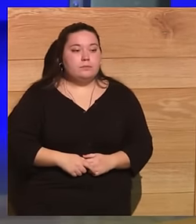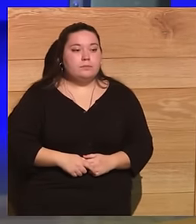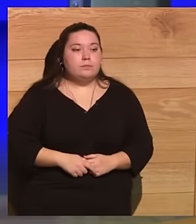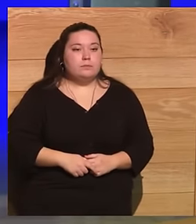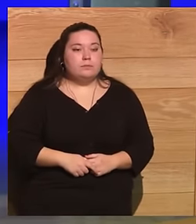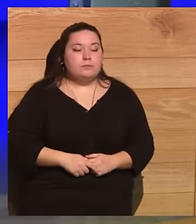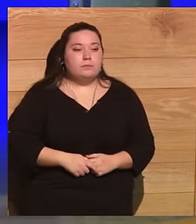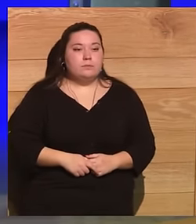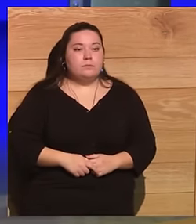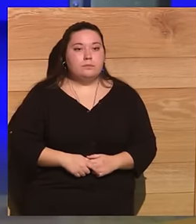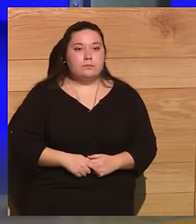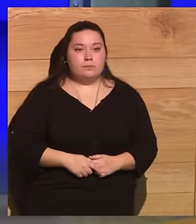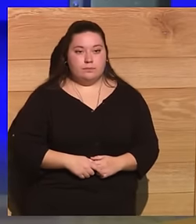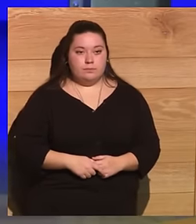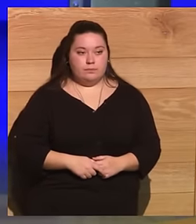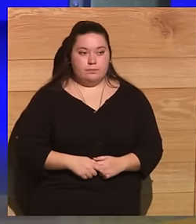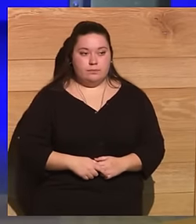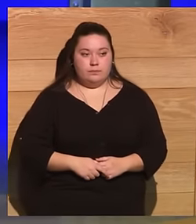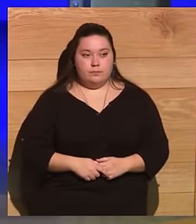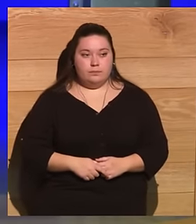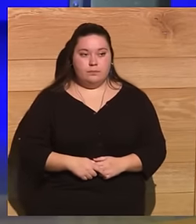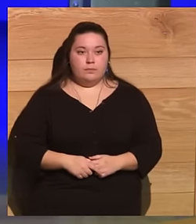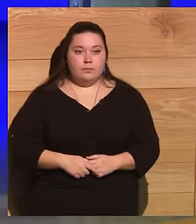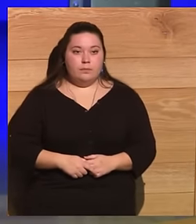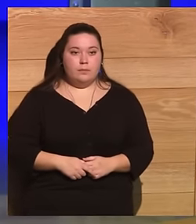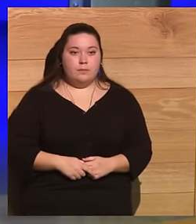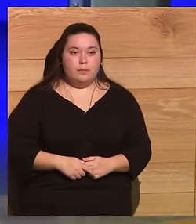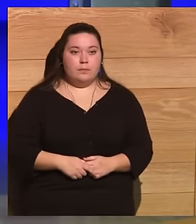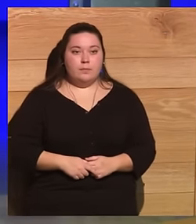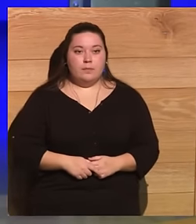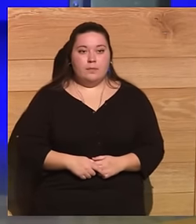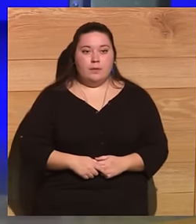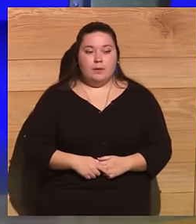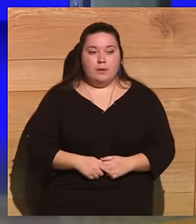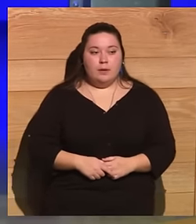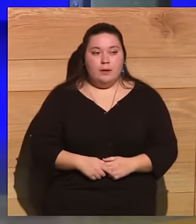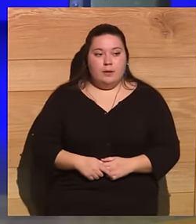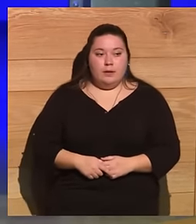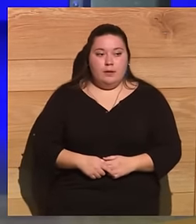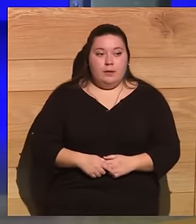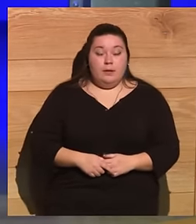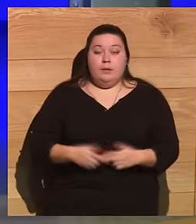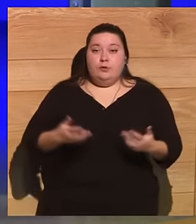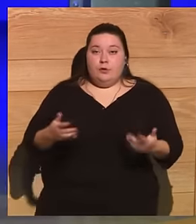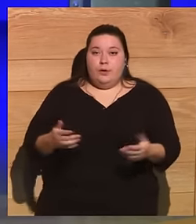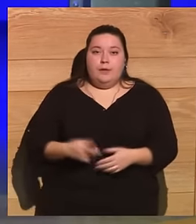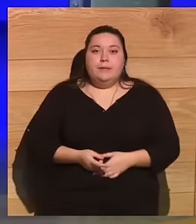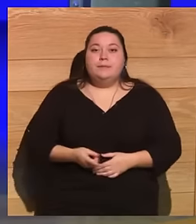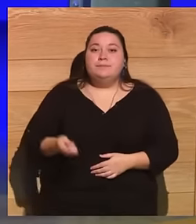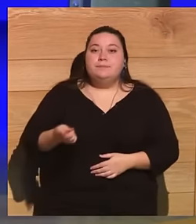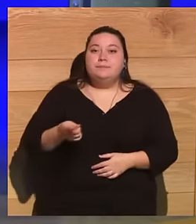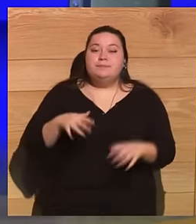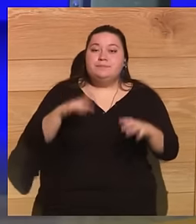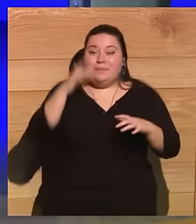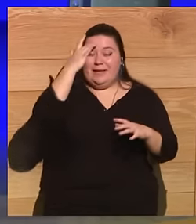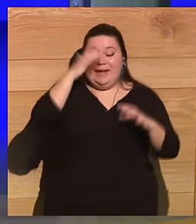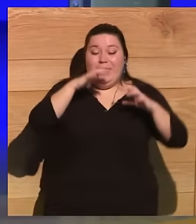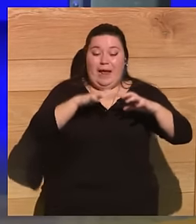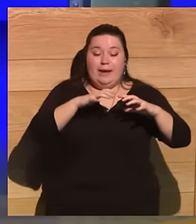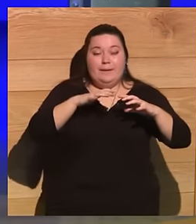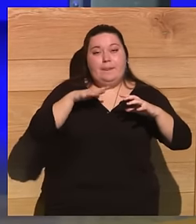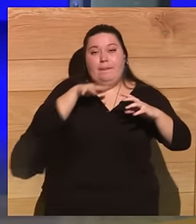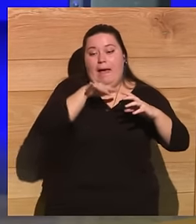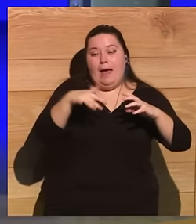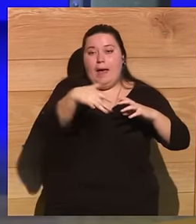Entonces, esto fue el inicio de mapear. Empezamos a entender qué partes estaban haciendo cada tarea